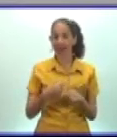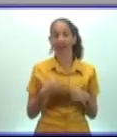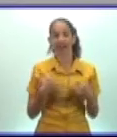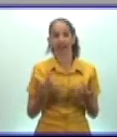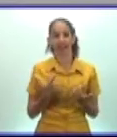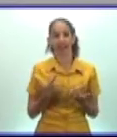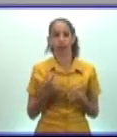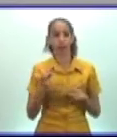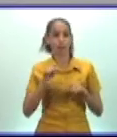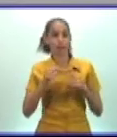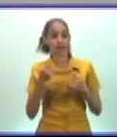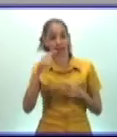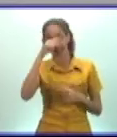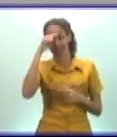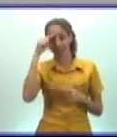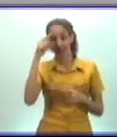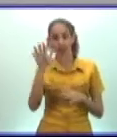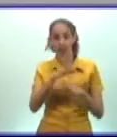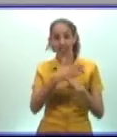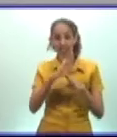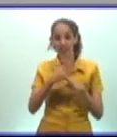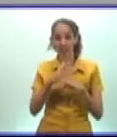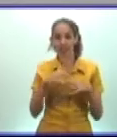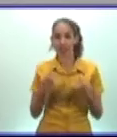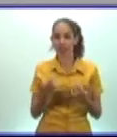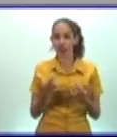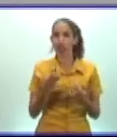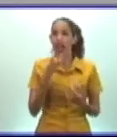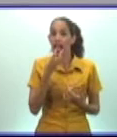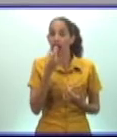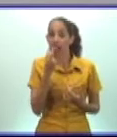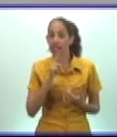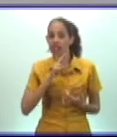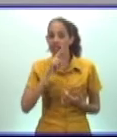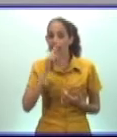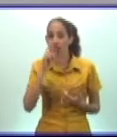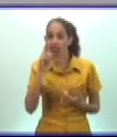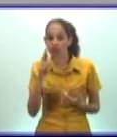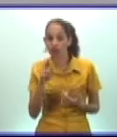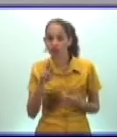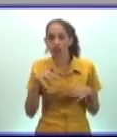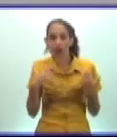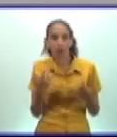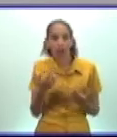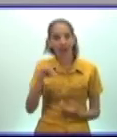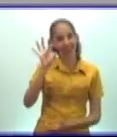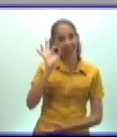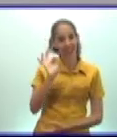tanto, el resultado es 0.